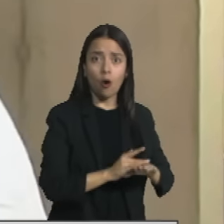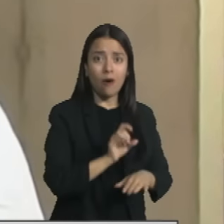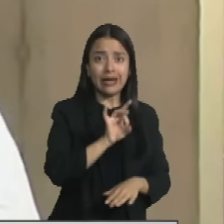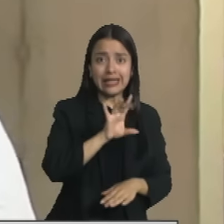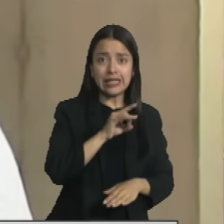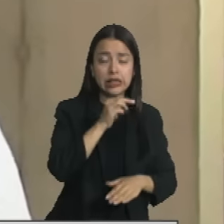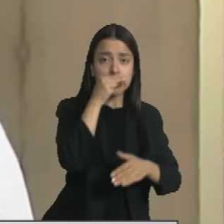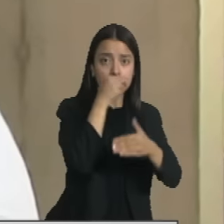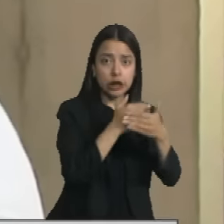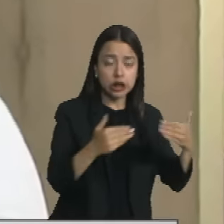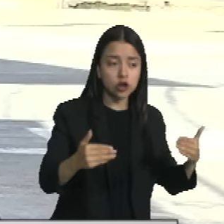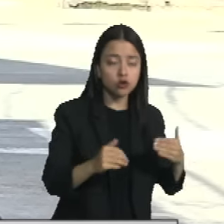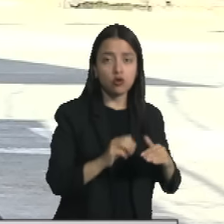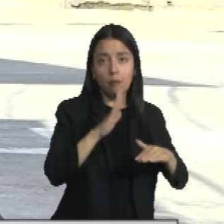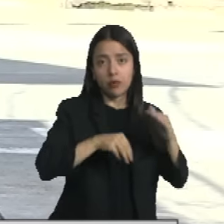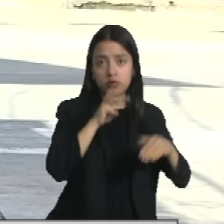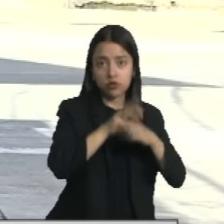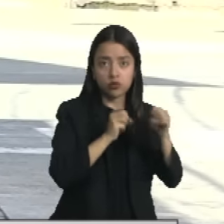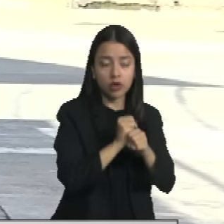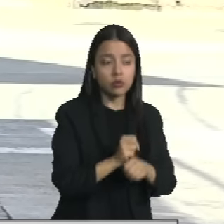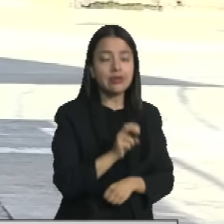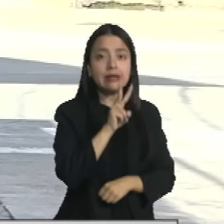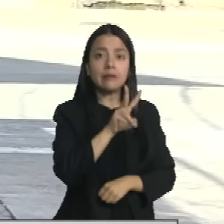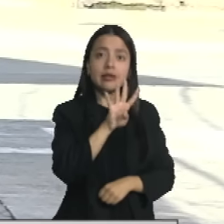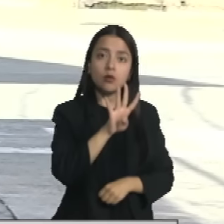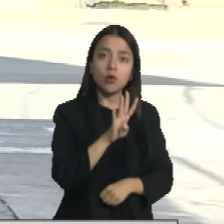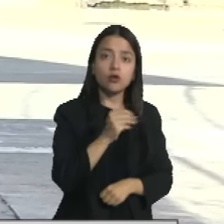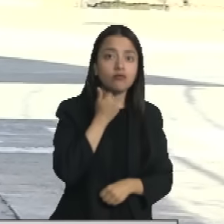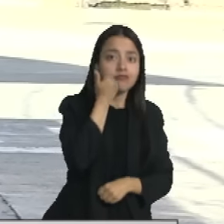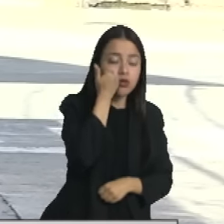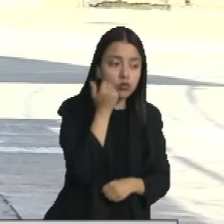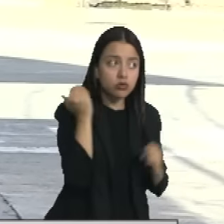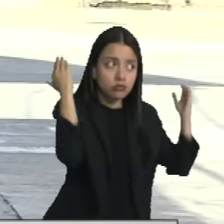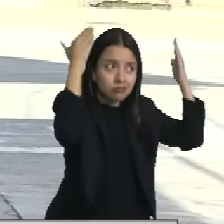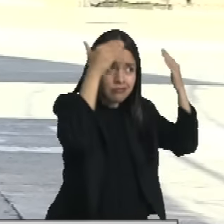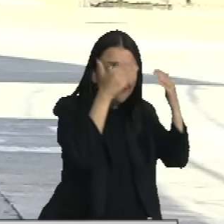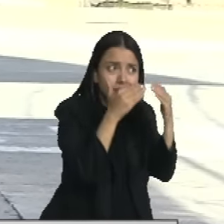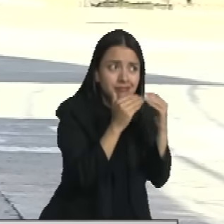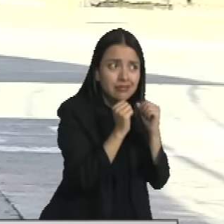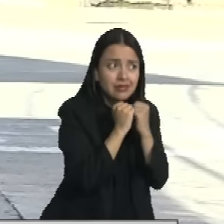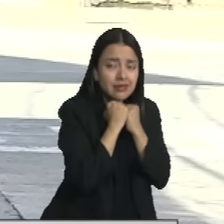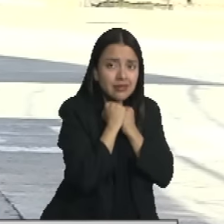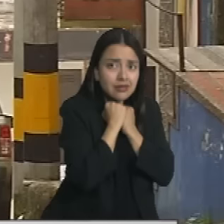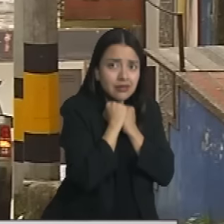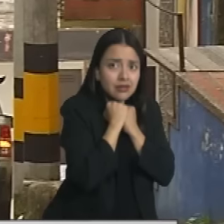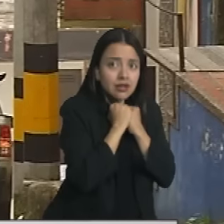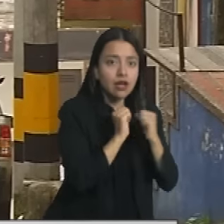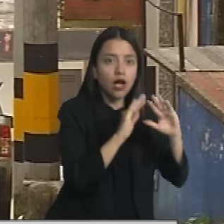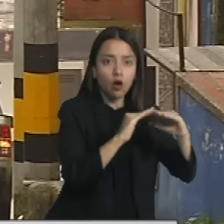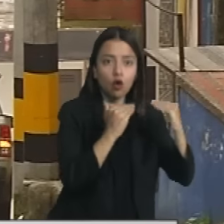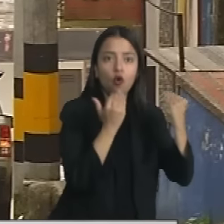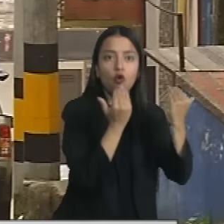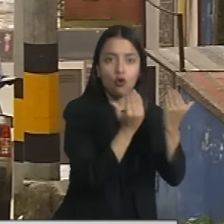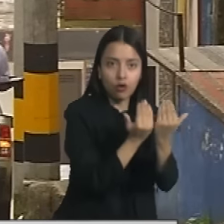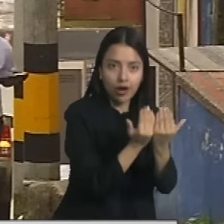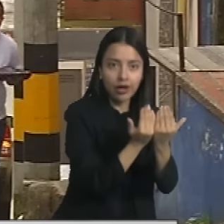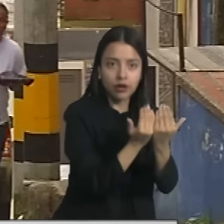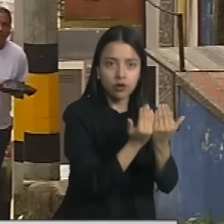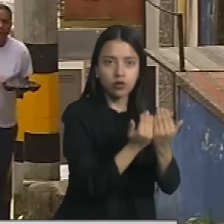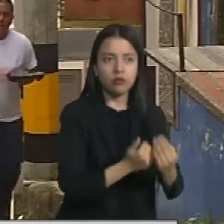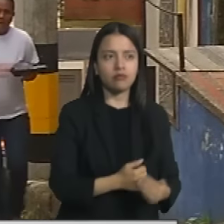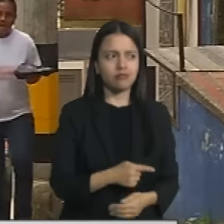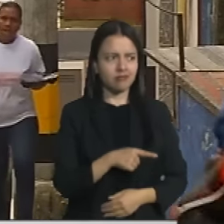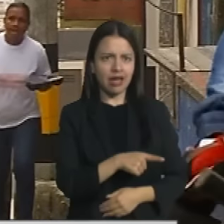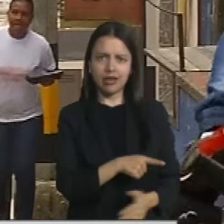y 24 adultos. Que ya, digamos, nos dio vía a que hiciéramos un consejo